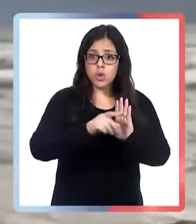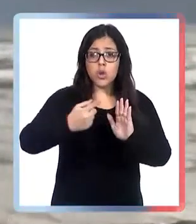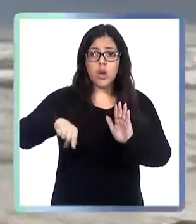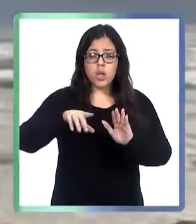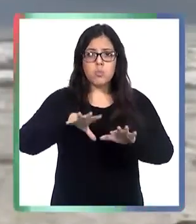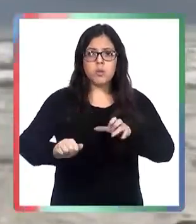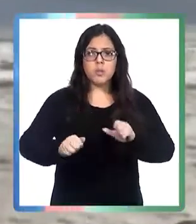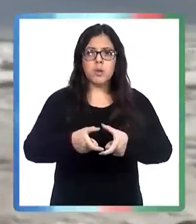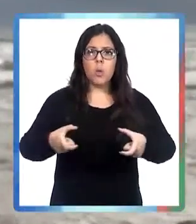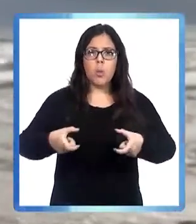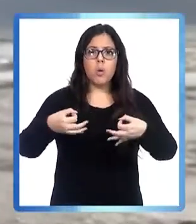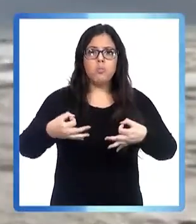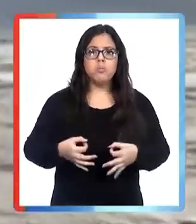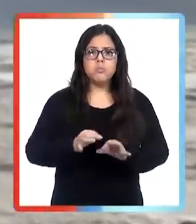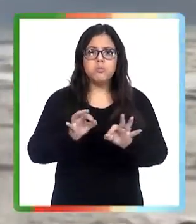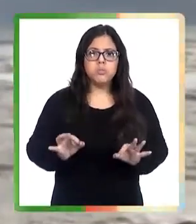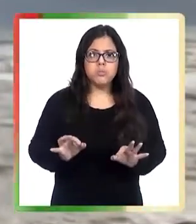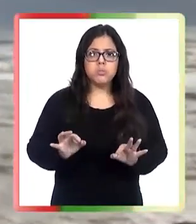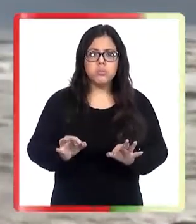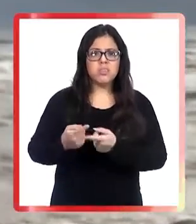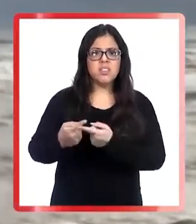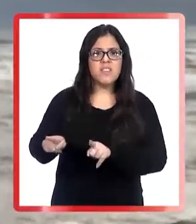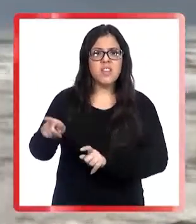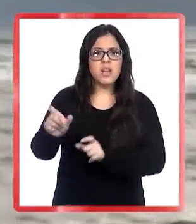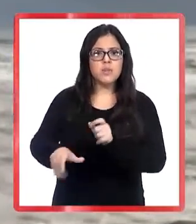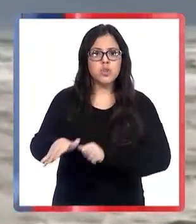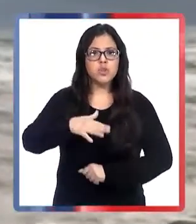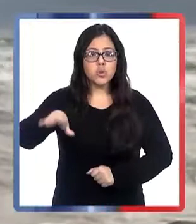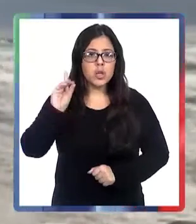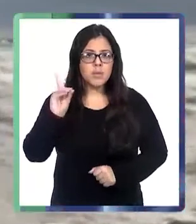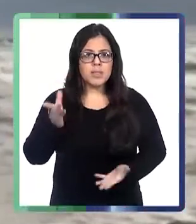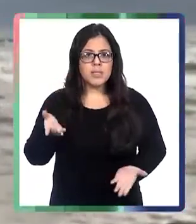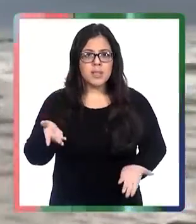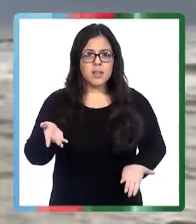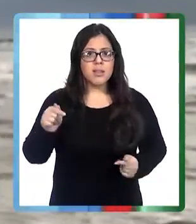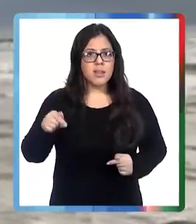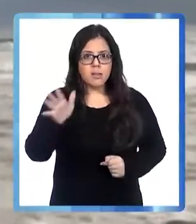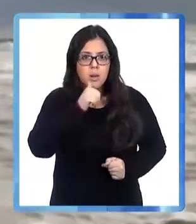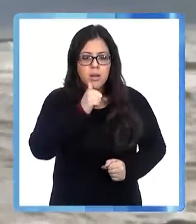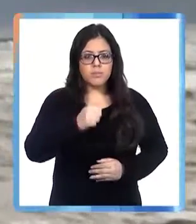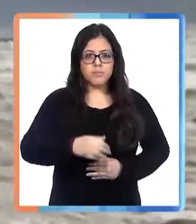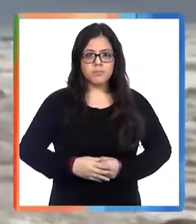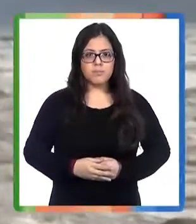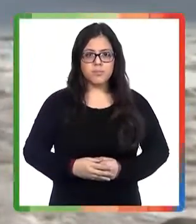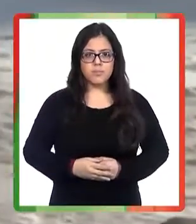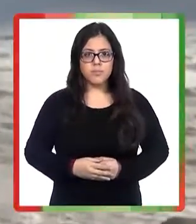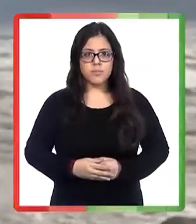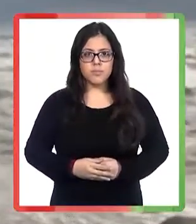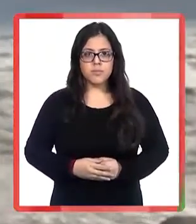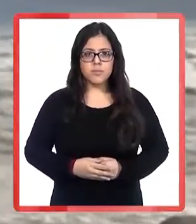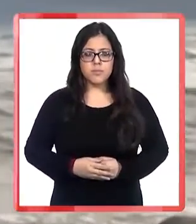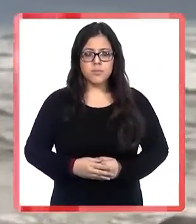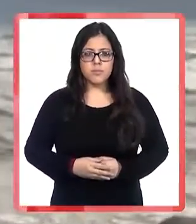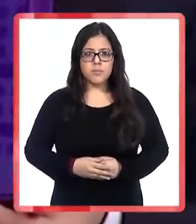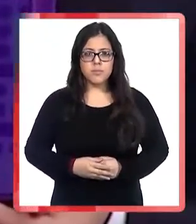nueva Constitución tendrán escaños reservados, en contraposición a las personas en situación de discapacidad que no los